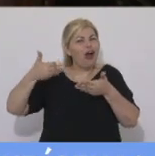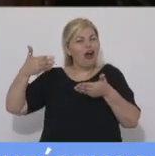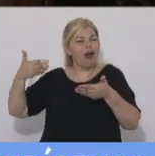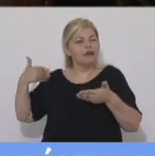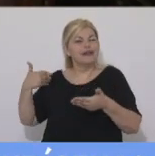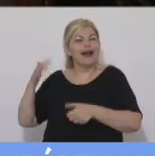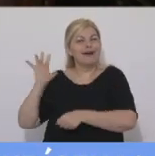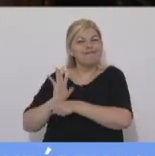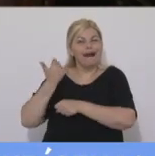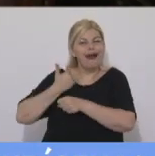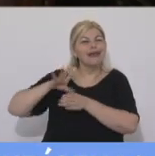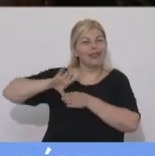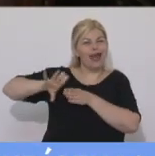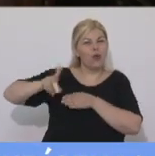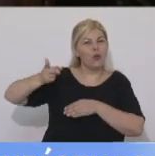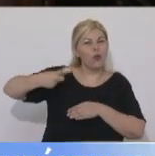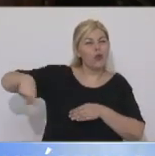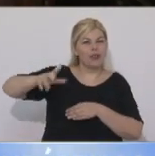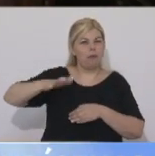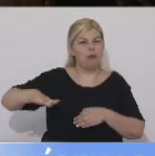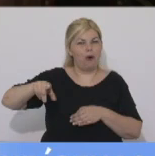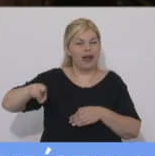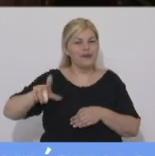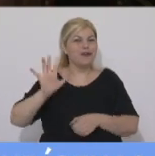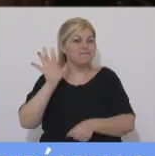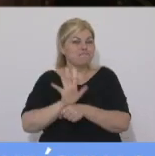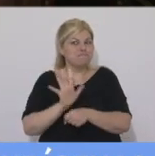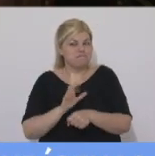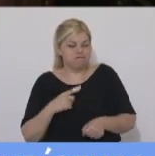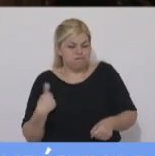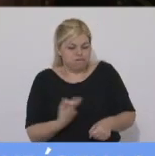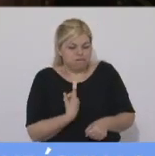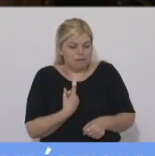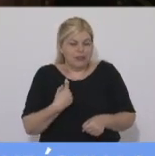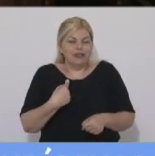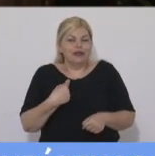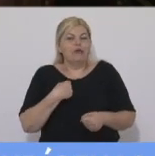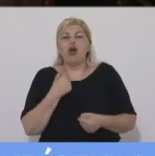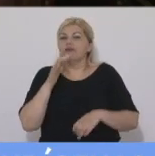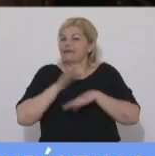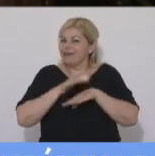es una responsabilidad como política de Estado